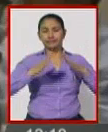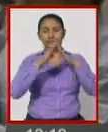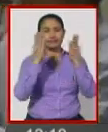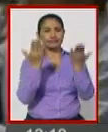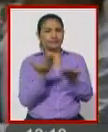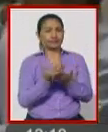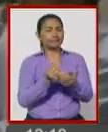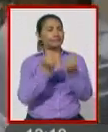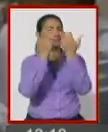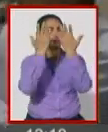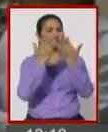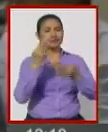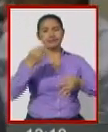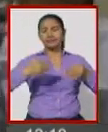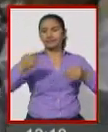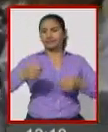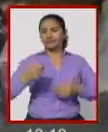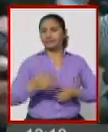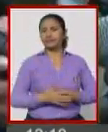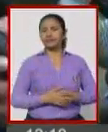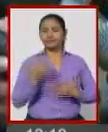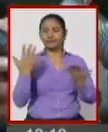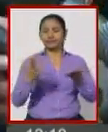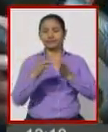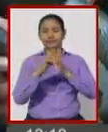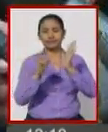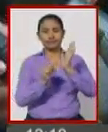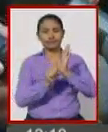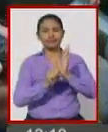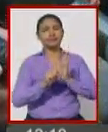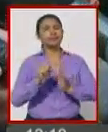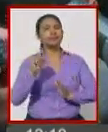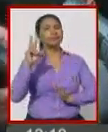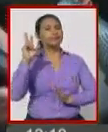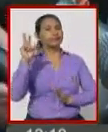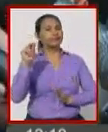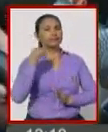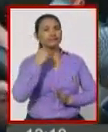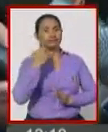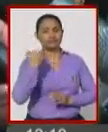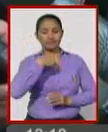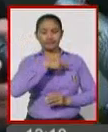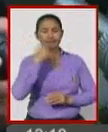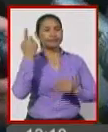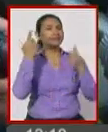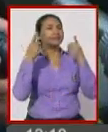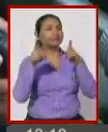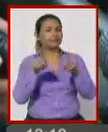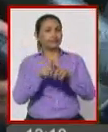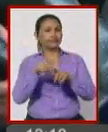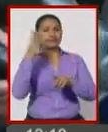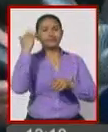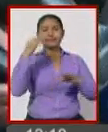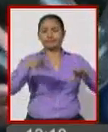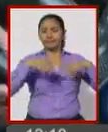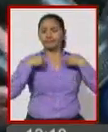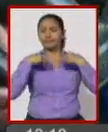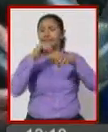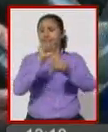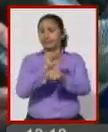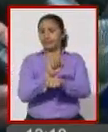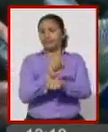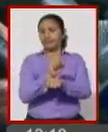escolares. Lastimosamente, el juez ha emitido una resolución que no está, nosotros no estamos de acuerdo, porque ha emitido una